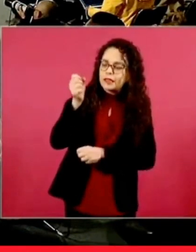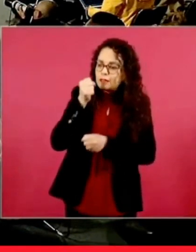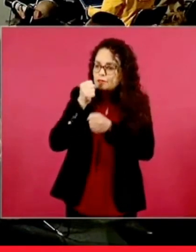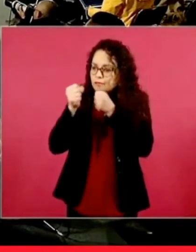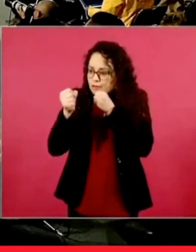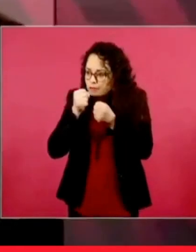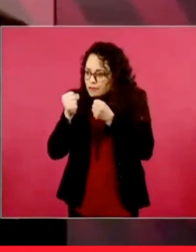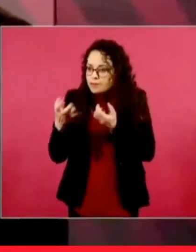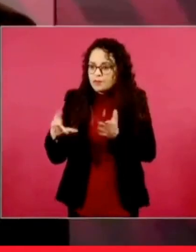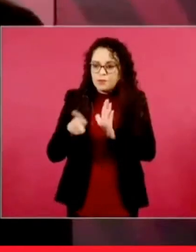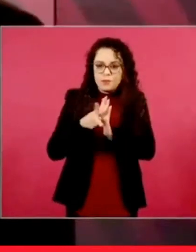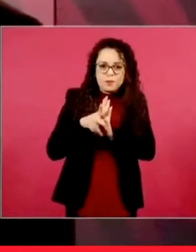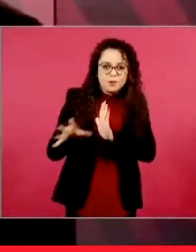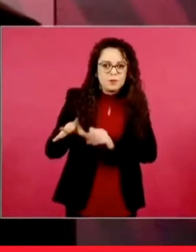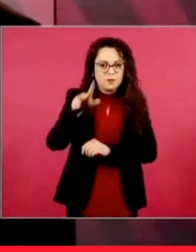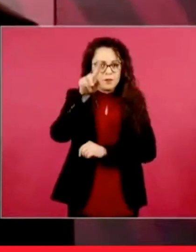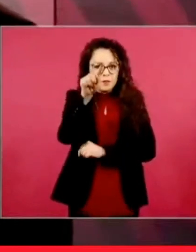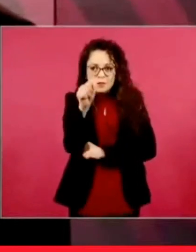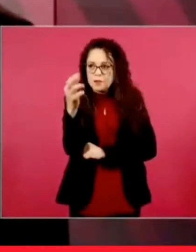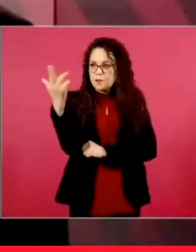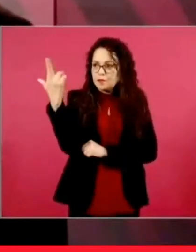cubrieran marchas